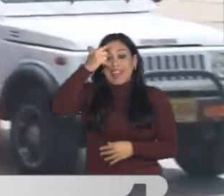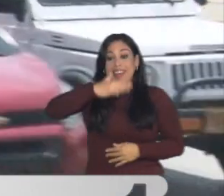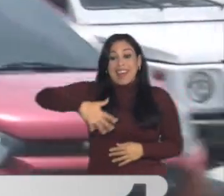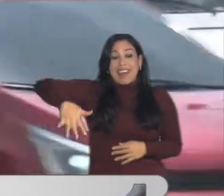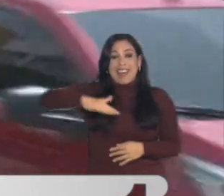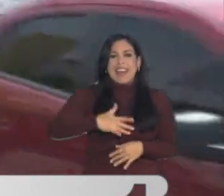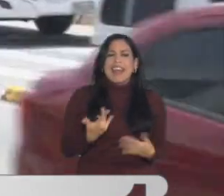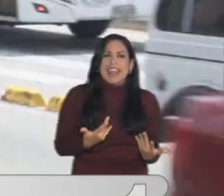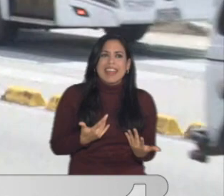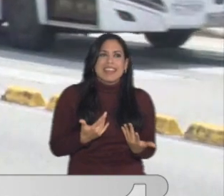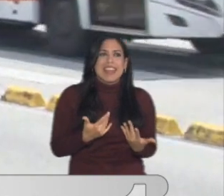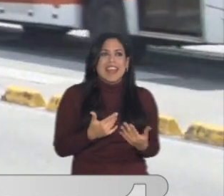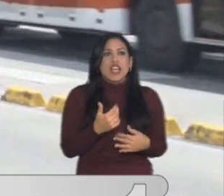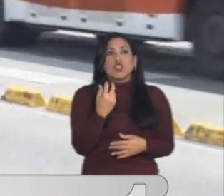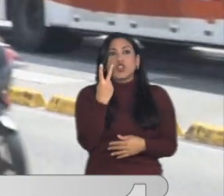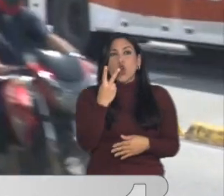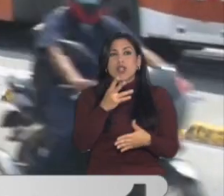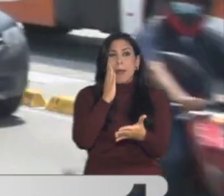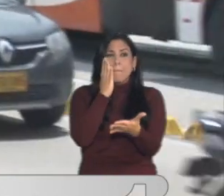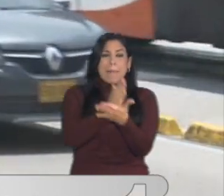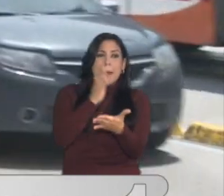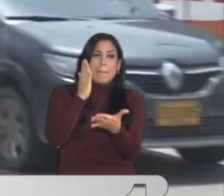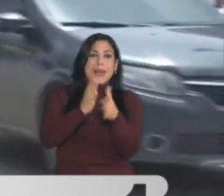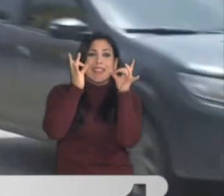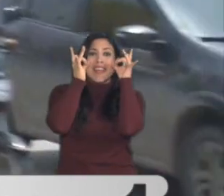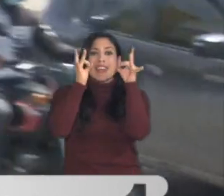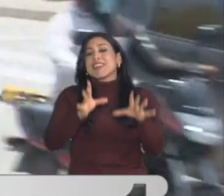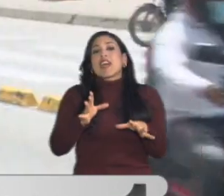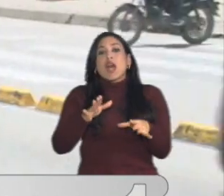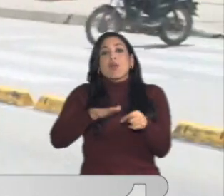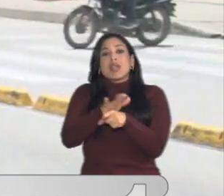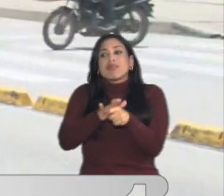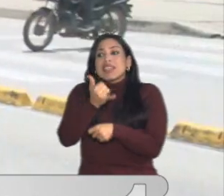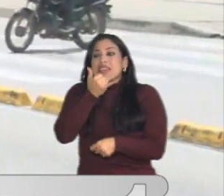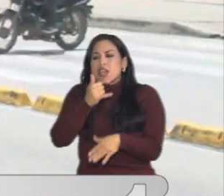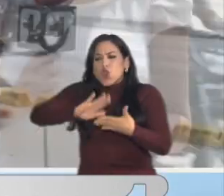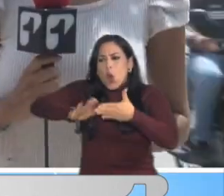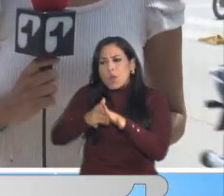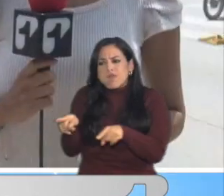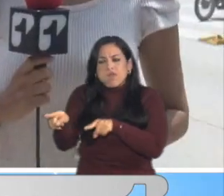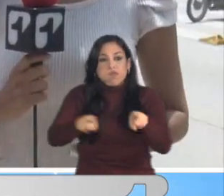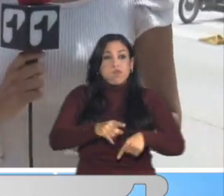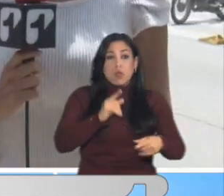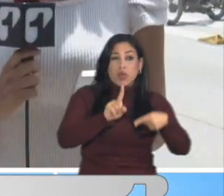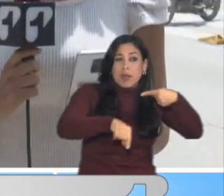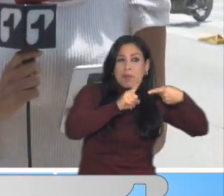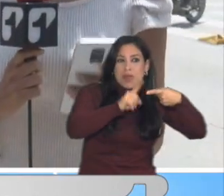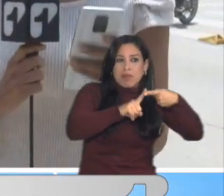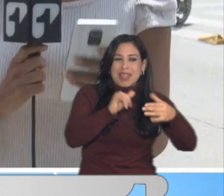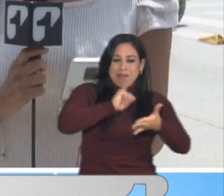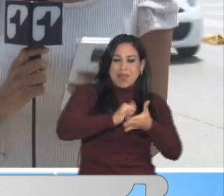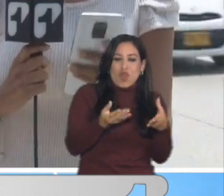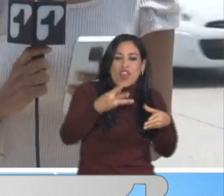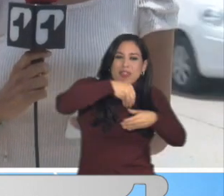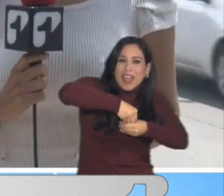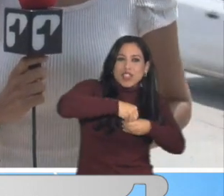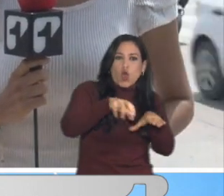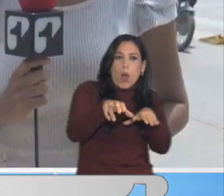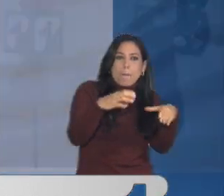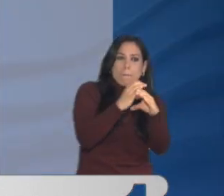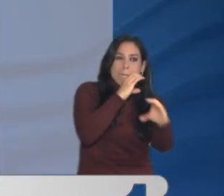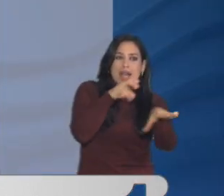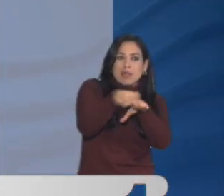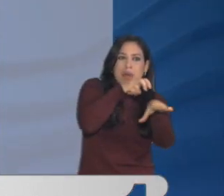Cartagena han ocurrido 2 hechos de intolerancia que tienen en vilo a la comunidad. Uno de ellos ocurrió dentro de un bus